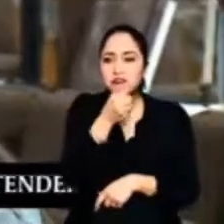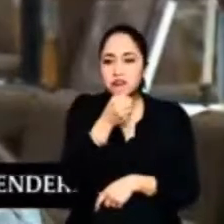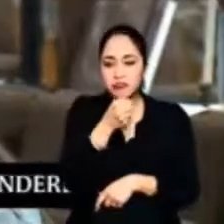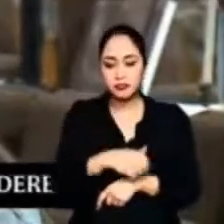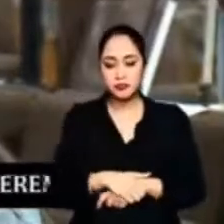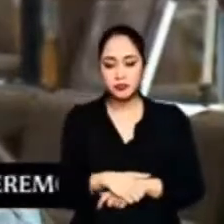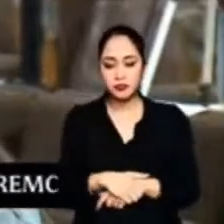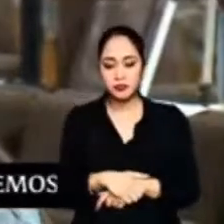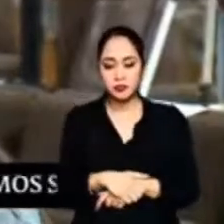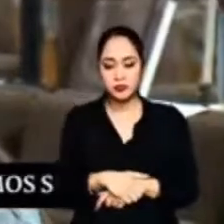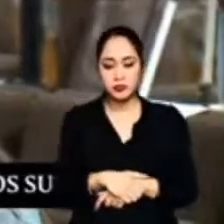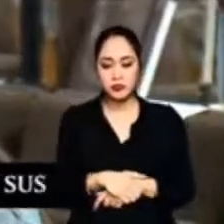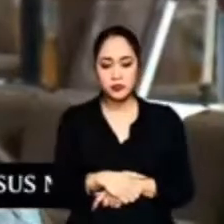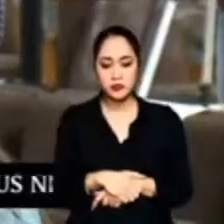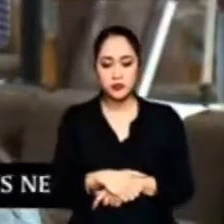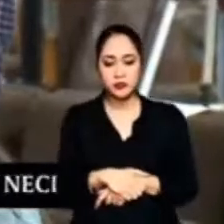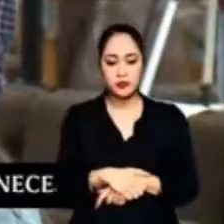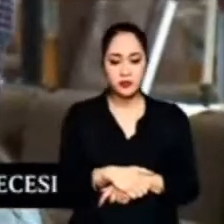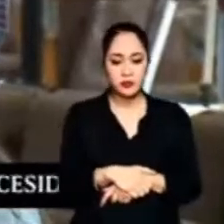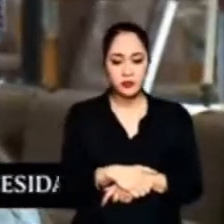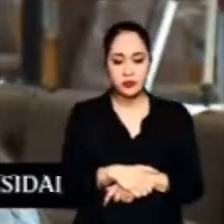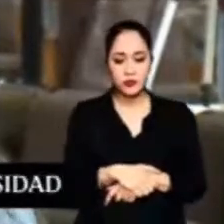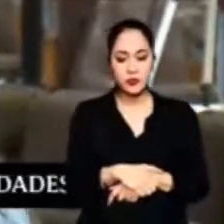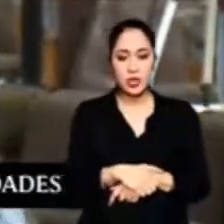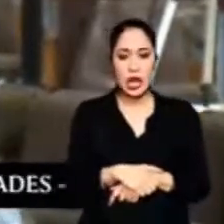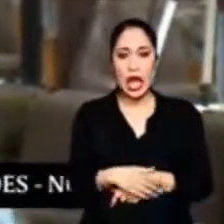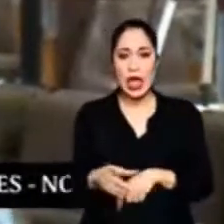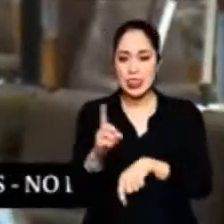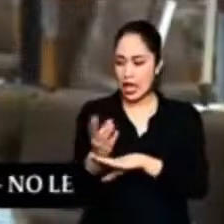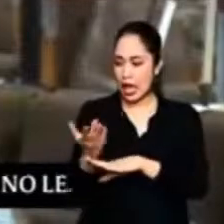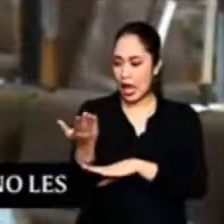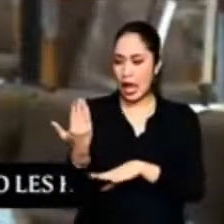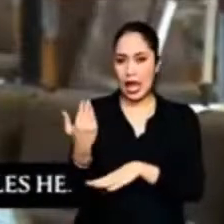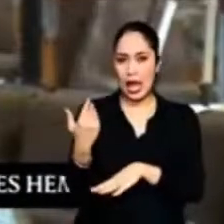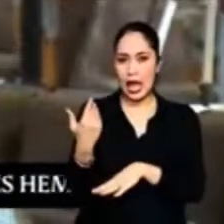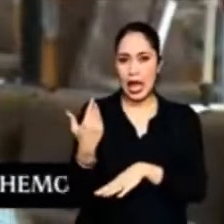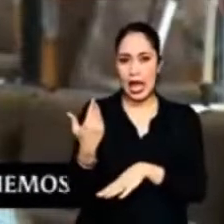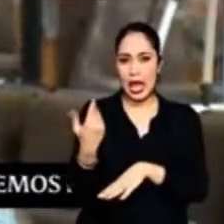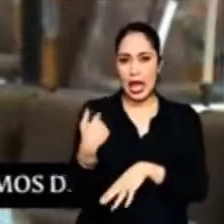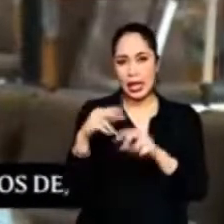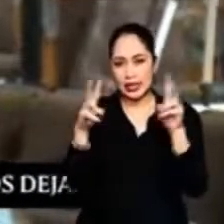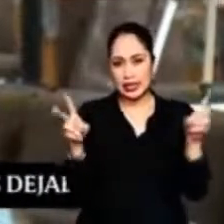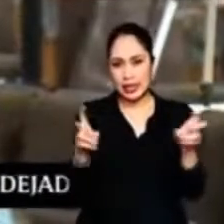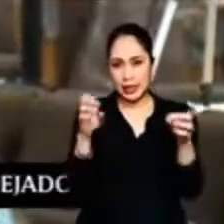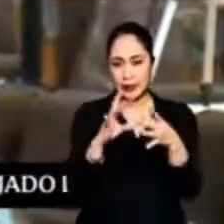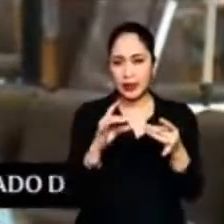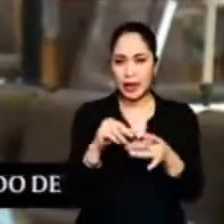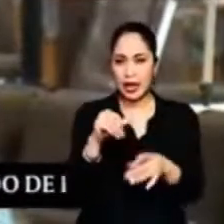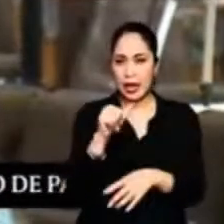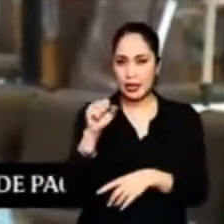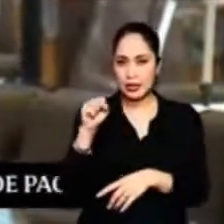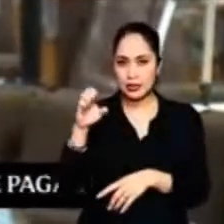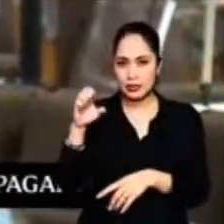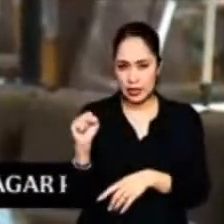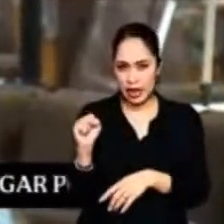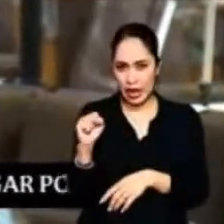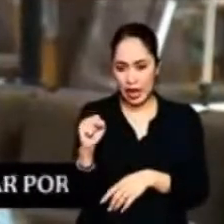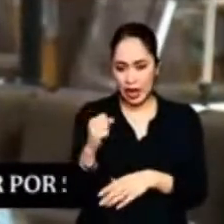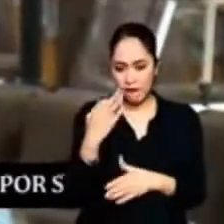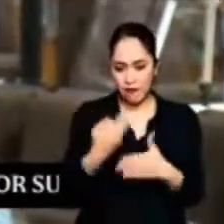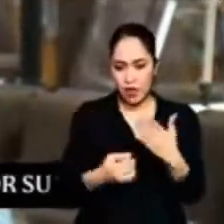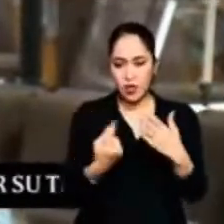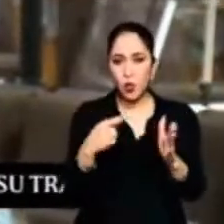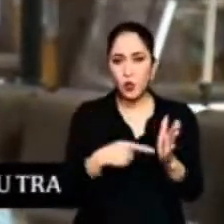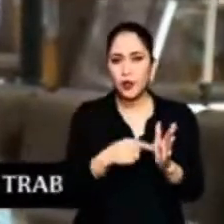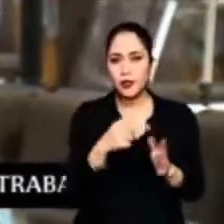micrófono. Hace unos días se habló de diversas instancias en Sinaloa que tienen un pendiente con la Auditoría Superior de la Federación. Suma un 1.030 millones